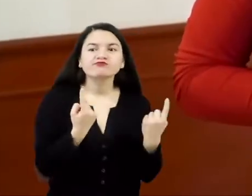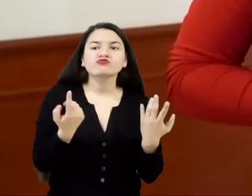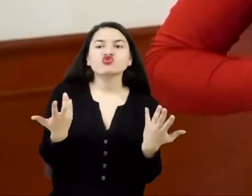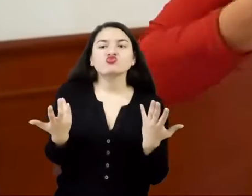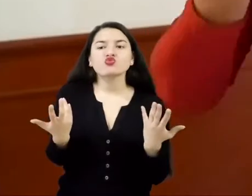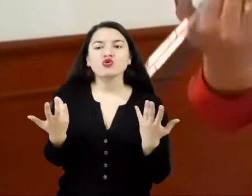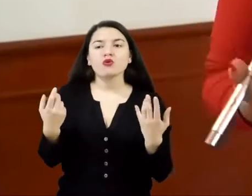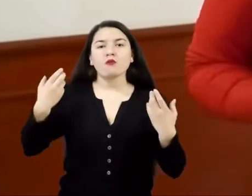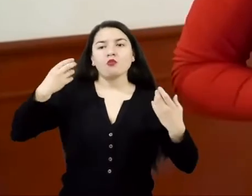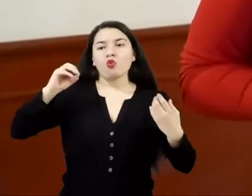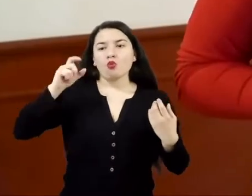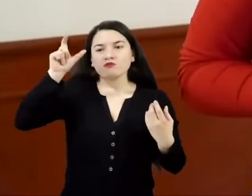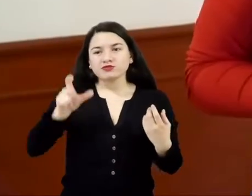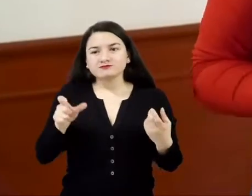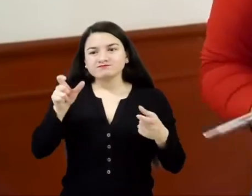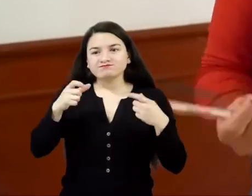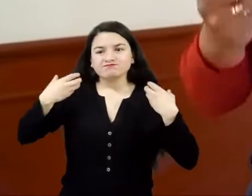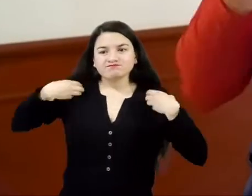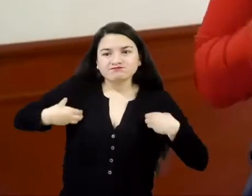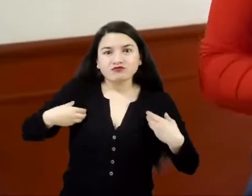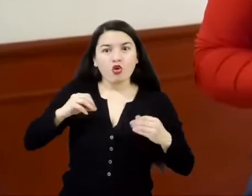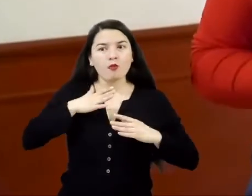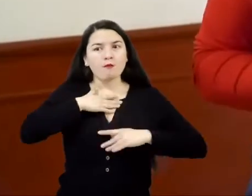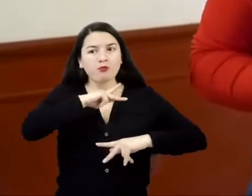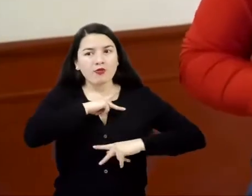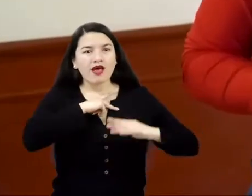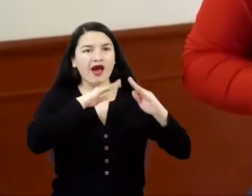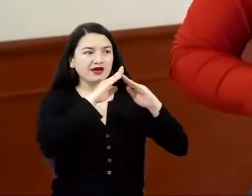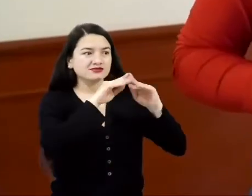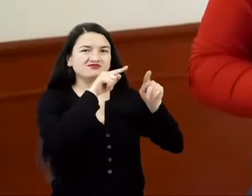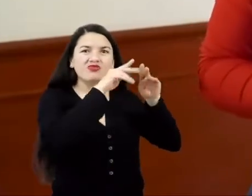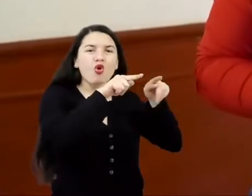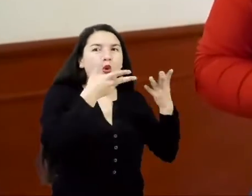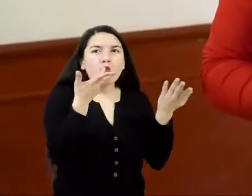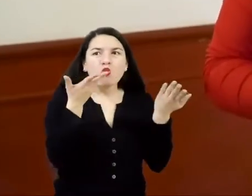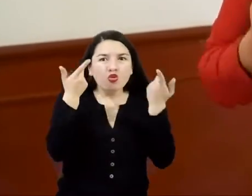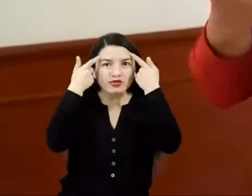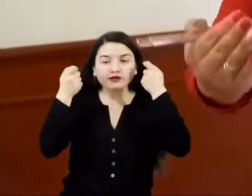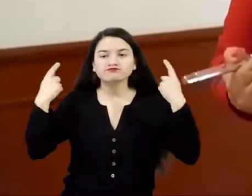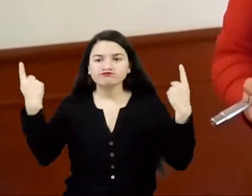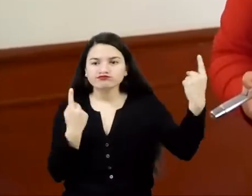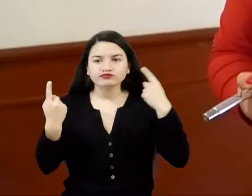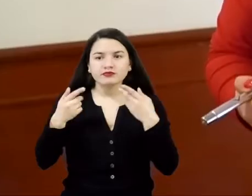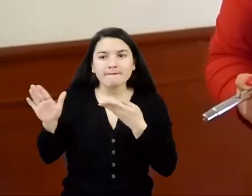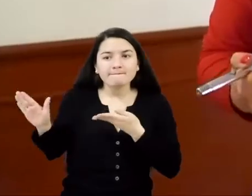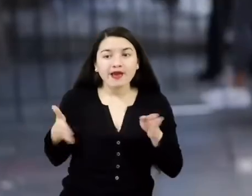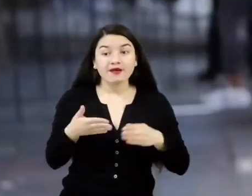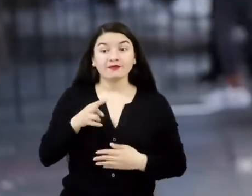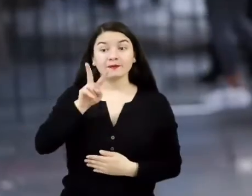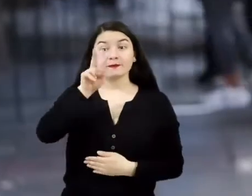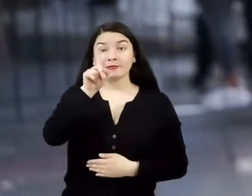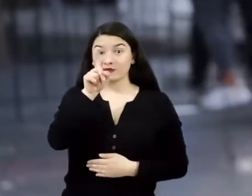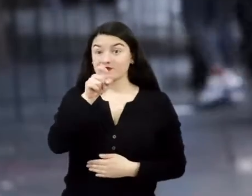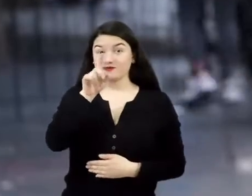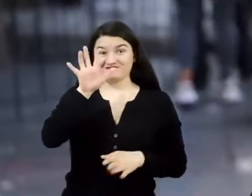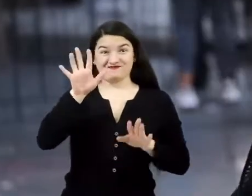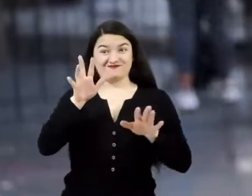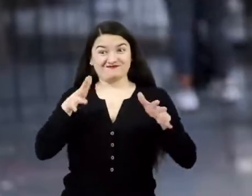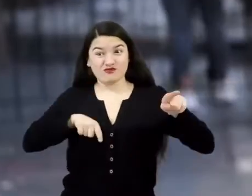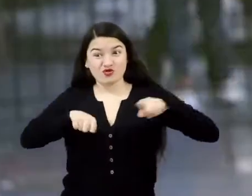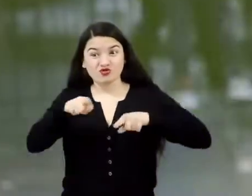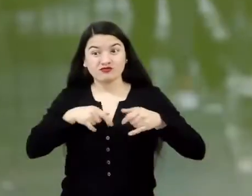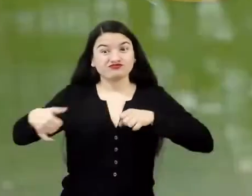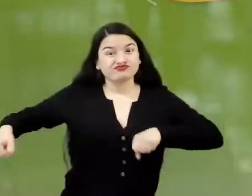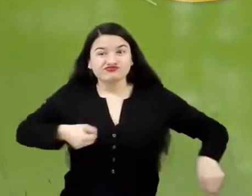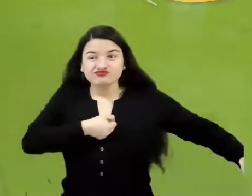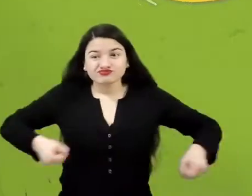tienen discapacidad o de los adultos mayores? Contar con un maletín de emergencias también es muy importante. Me despido